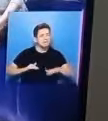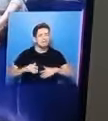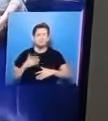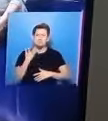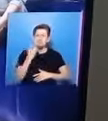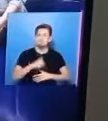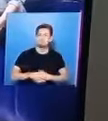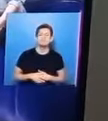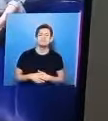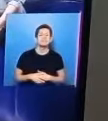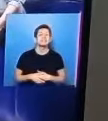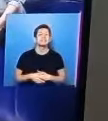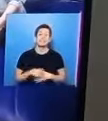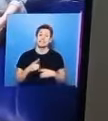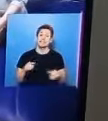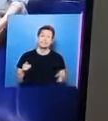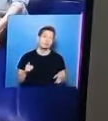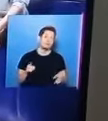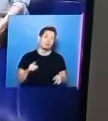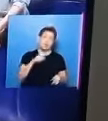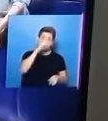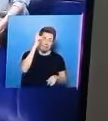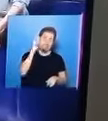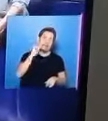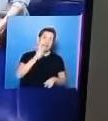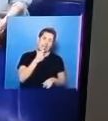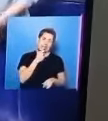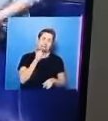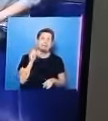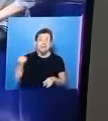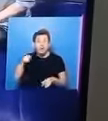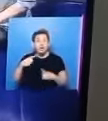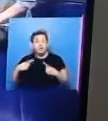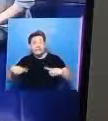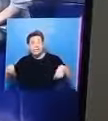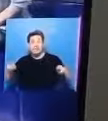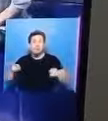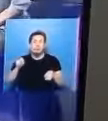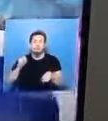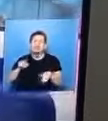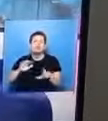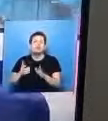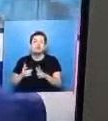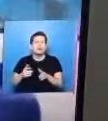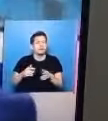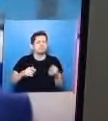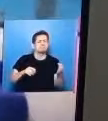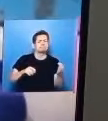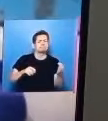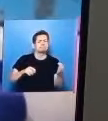Nos encantó el video, lindo, con qué ritmo, ¿no? Nos encantó, exactamente. A ver, el himno ya de por sí es muy lindo, sí. Y muy linda la versión de estos chicos santiagueños, los hermanos Tevez.